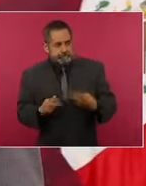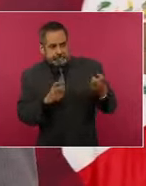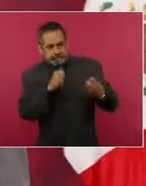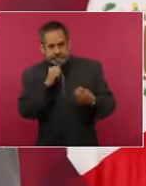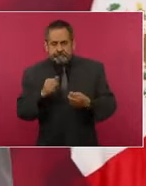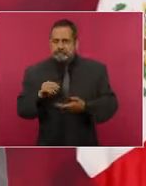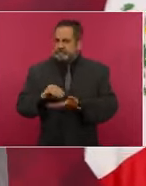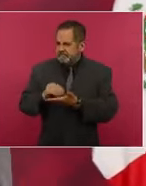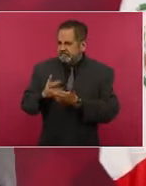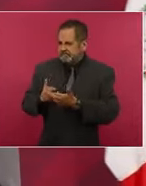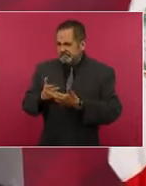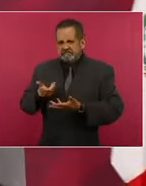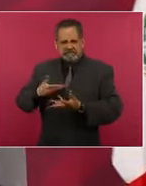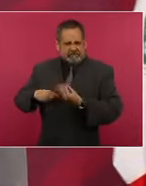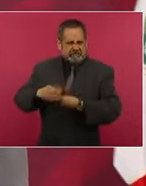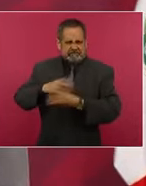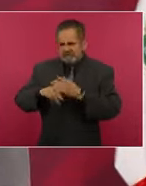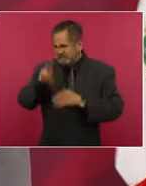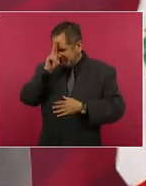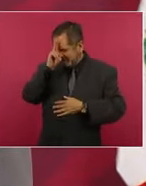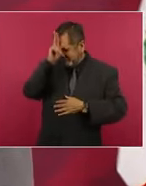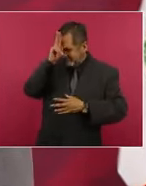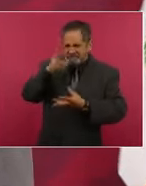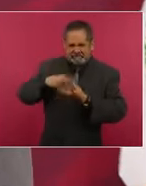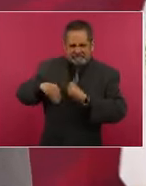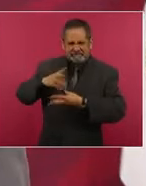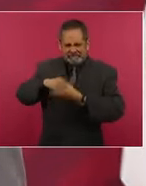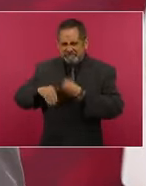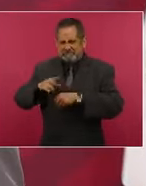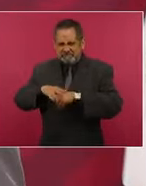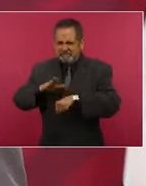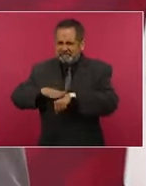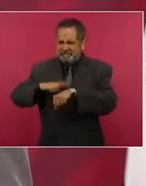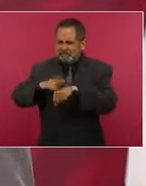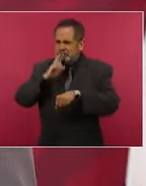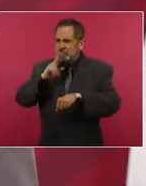estamos sacando adelante a nuestro país. ¿Y por qué?